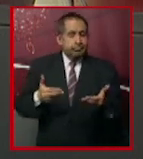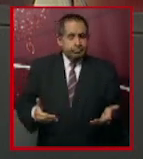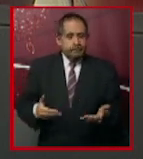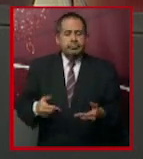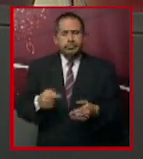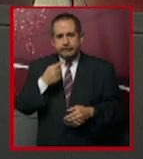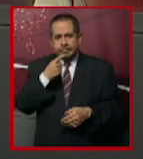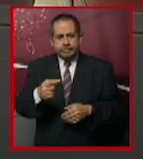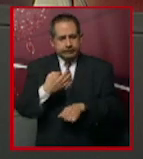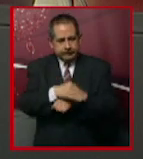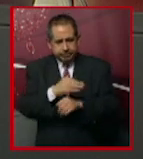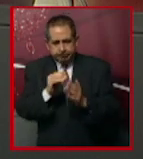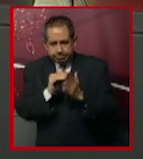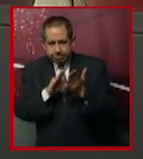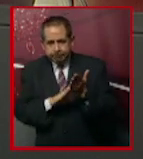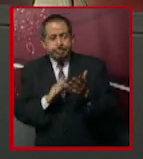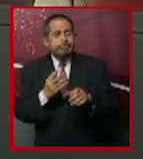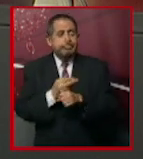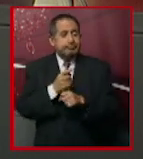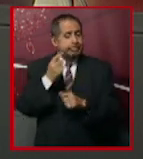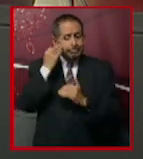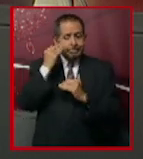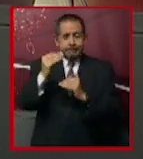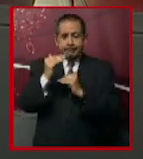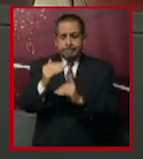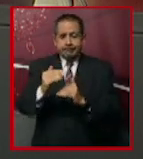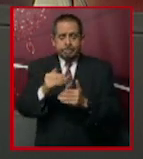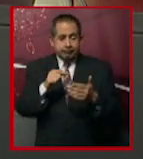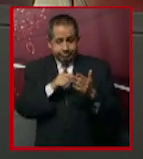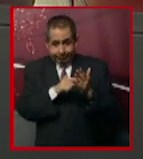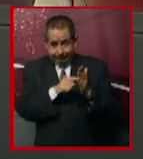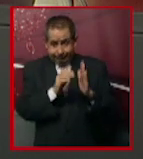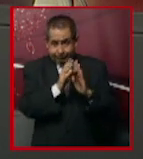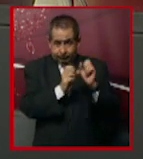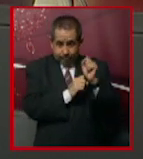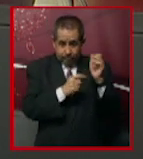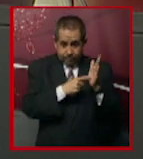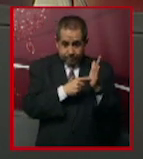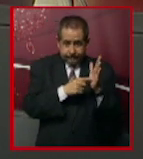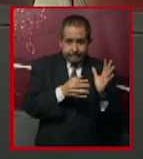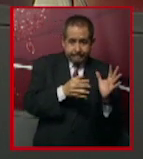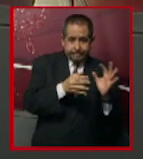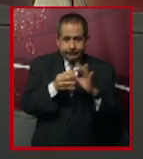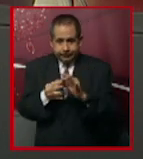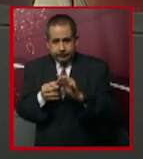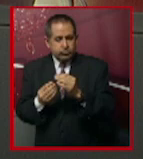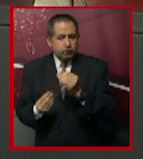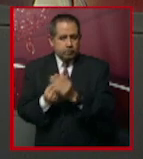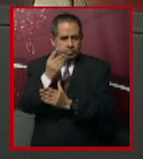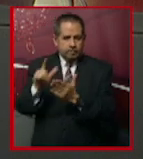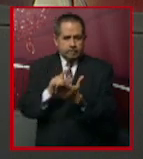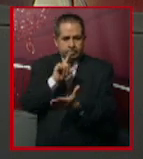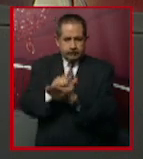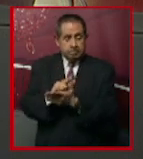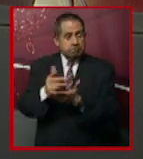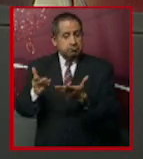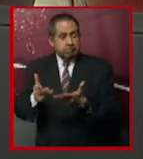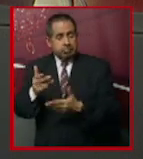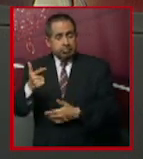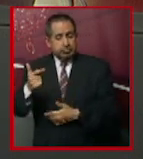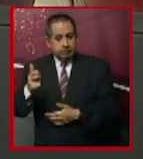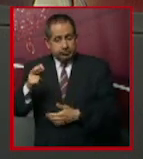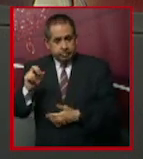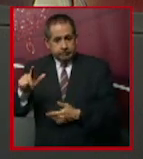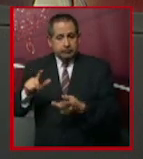los artículos transitorios dice que ya tiene un tiempo establecido para legislar la ley de la Guardia Nacional. Puede ser general, federal, vamos a ver